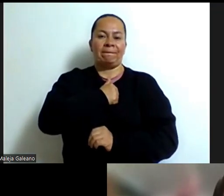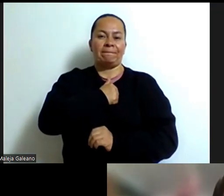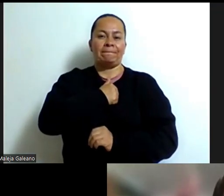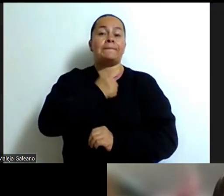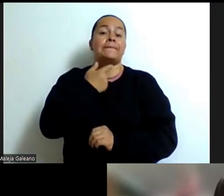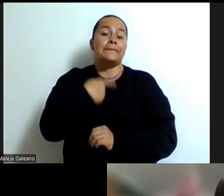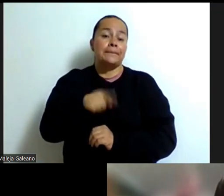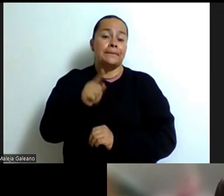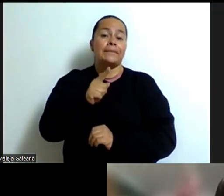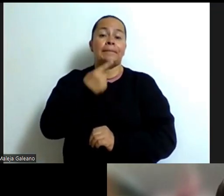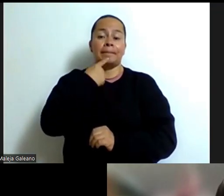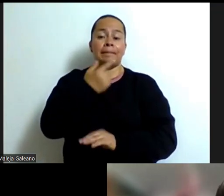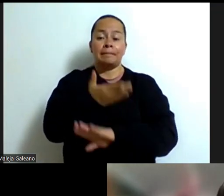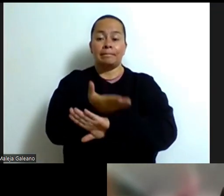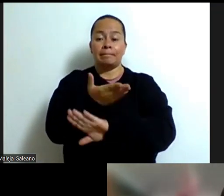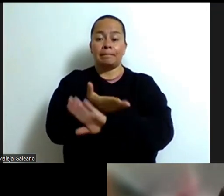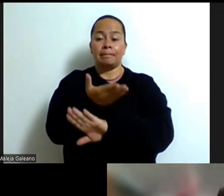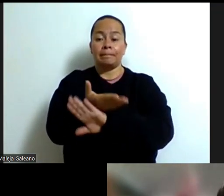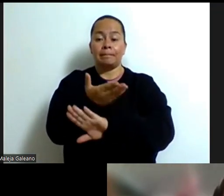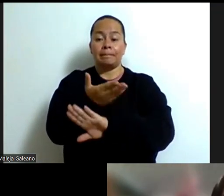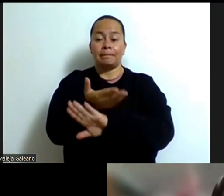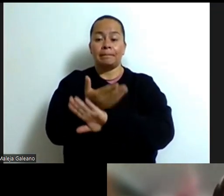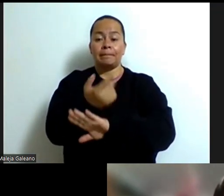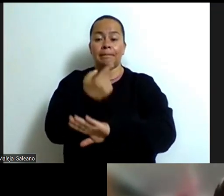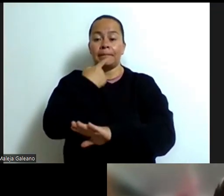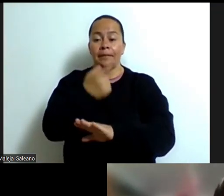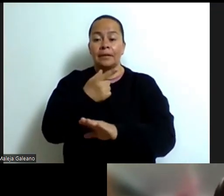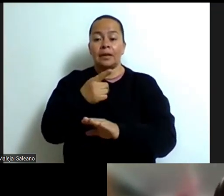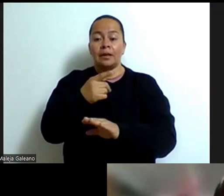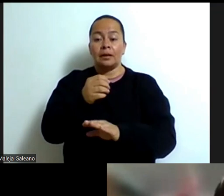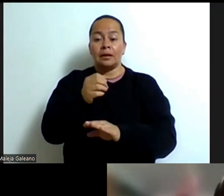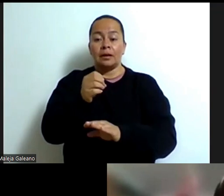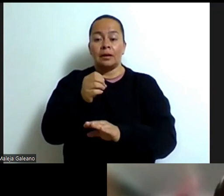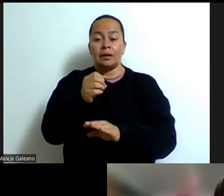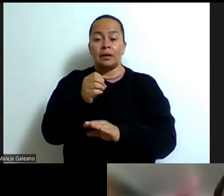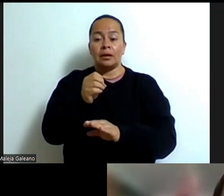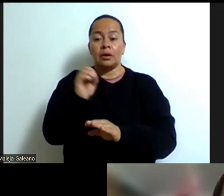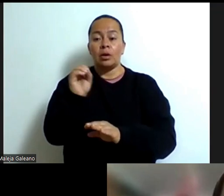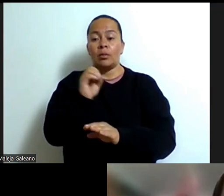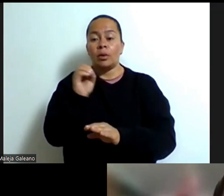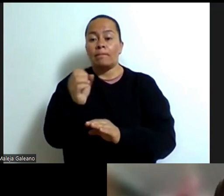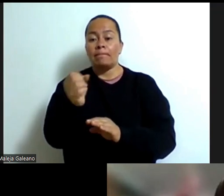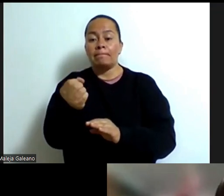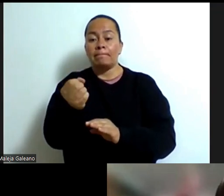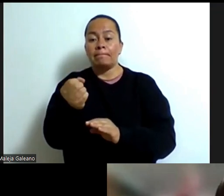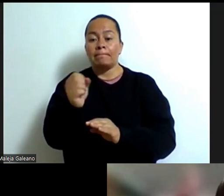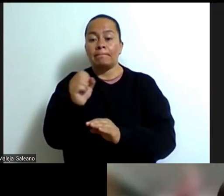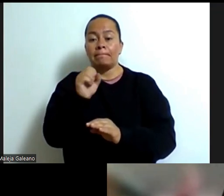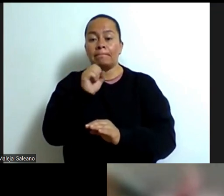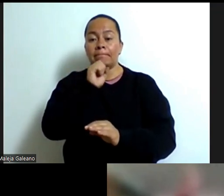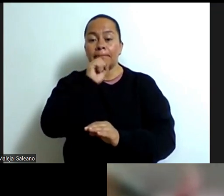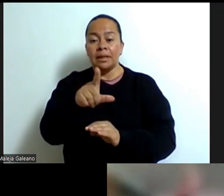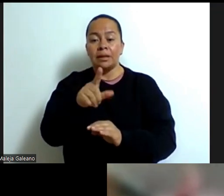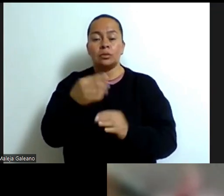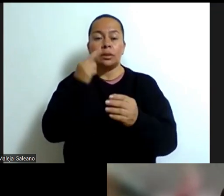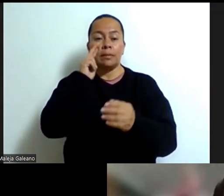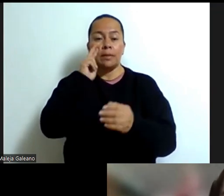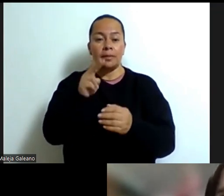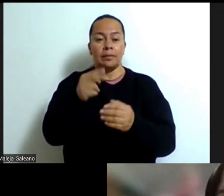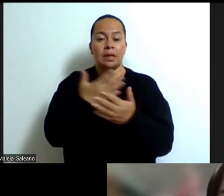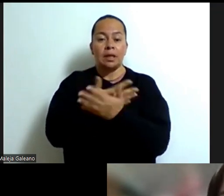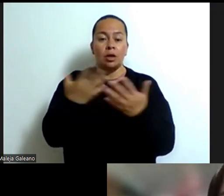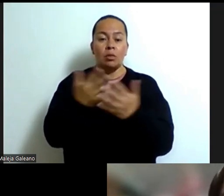nos lo planteas y más adelante nuestro bloque de de preguntas lo vamos a mirar que si bien en la parte